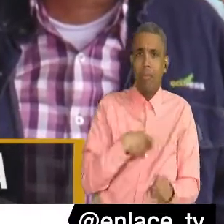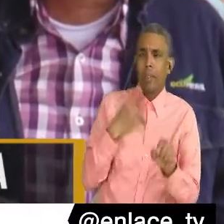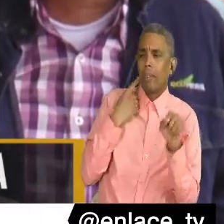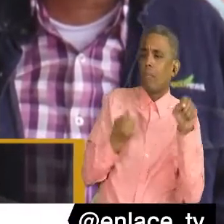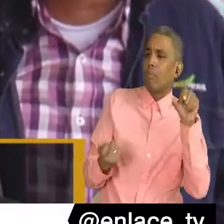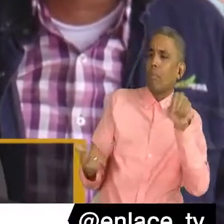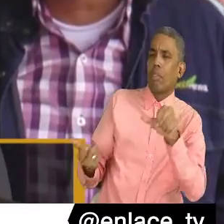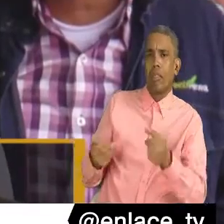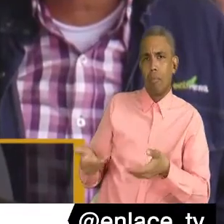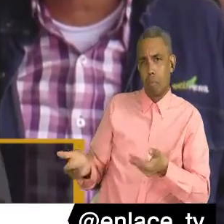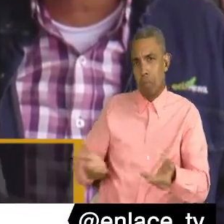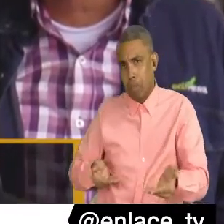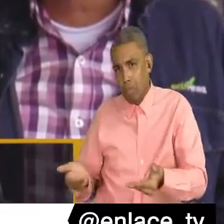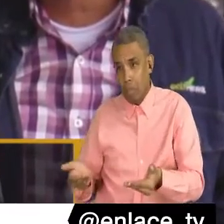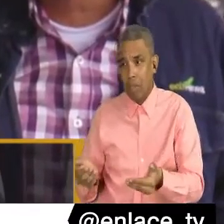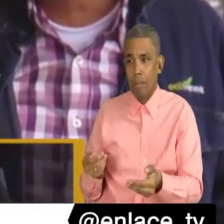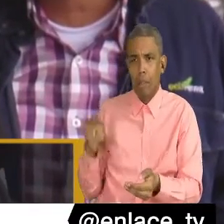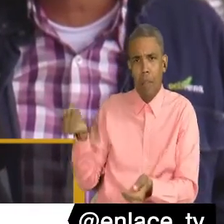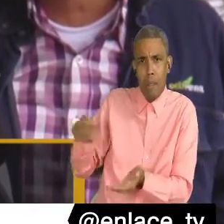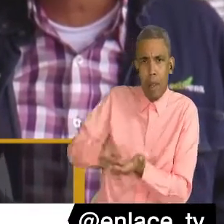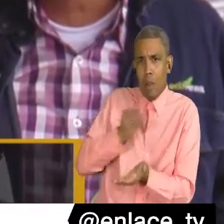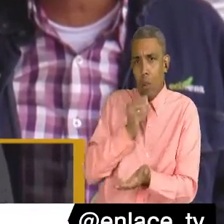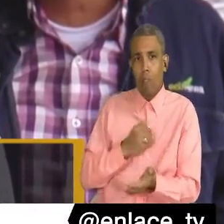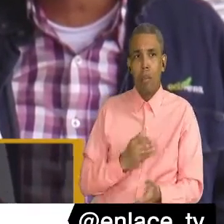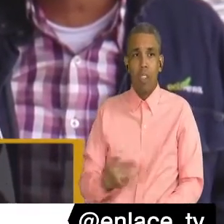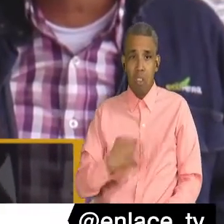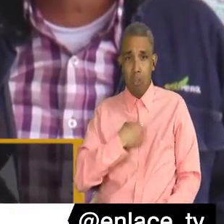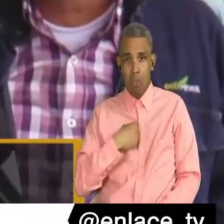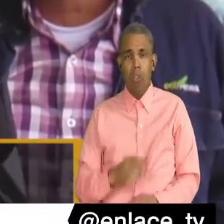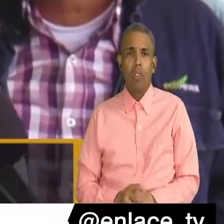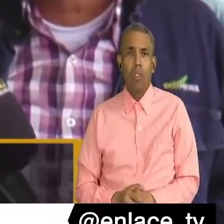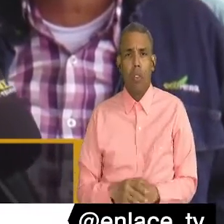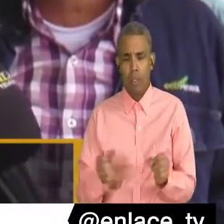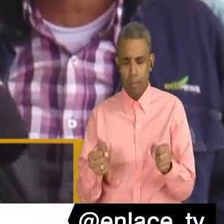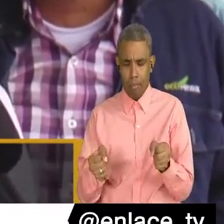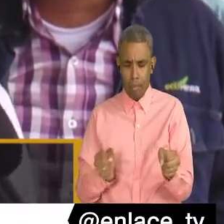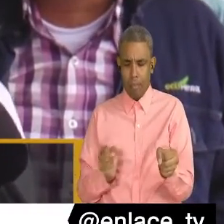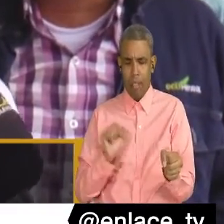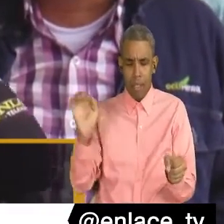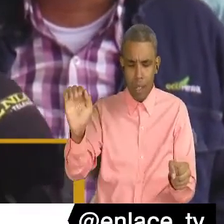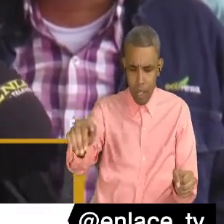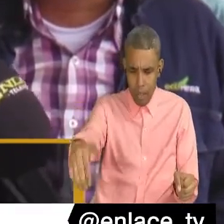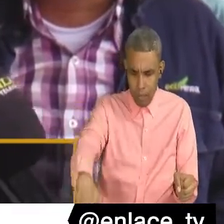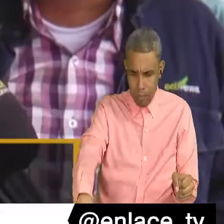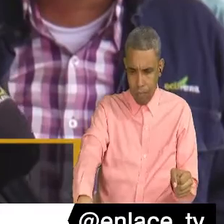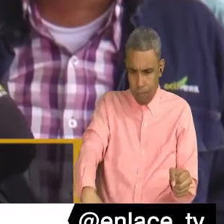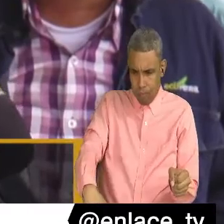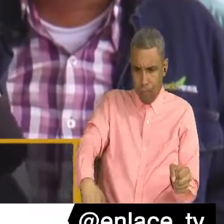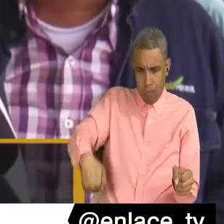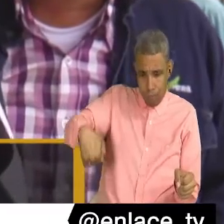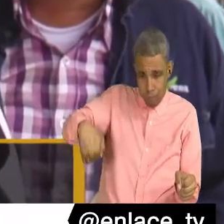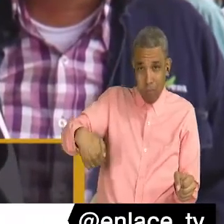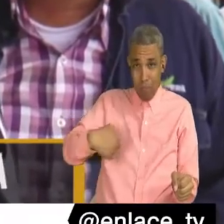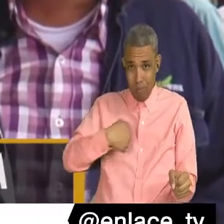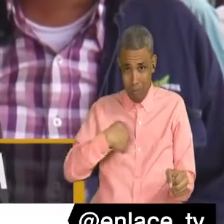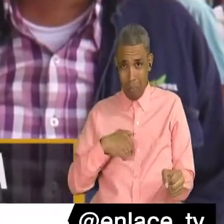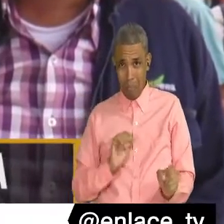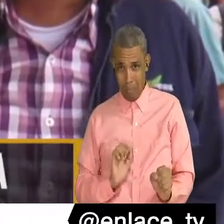una maquinaria alquilada, tipo retroexcavadora, alquilada a una cooperativa barranqueña que se